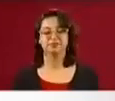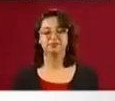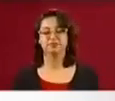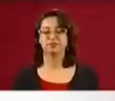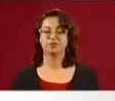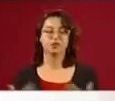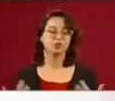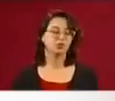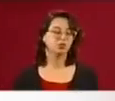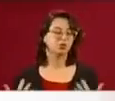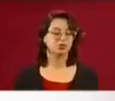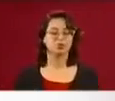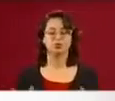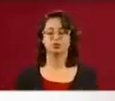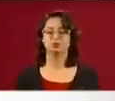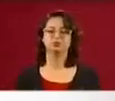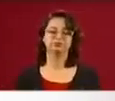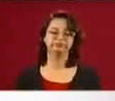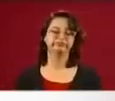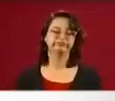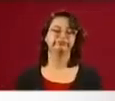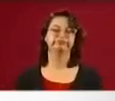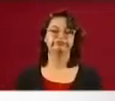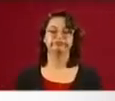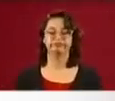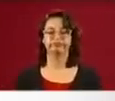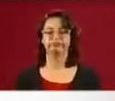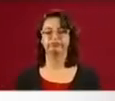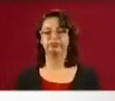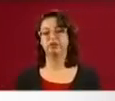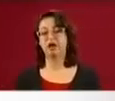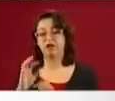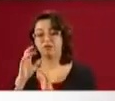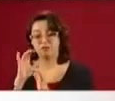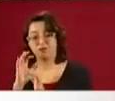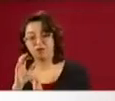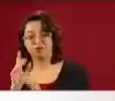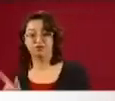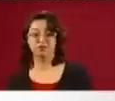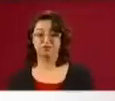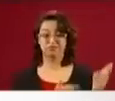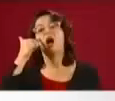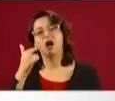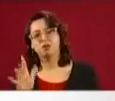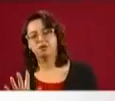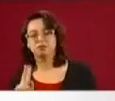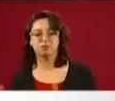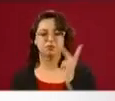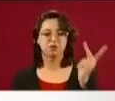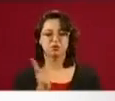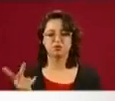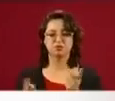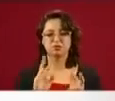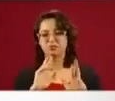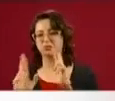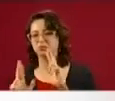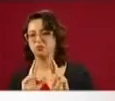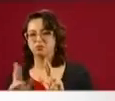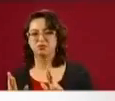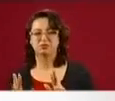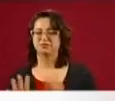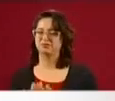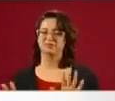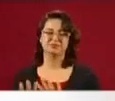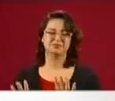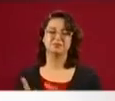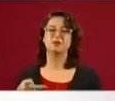1000 veces, 1 millón de veces mejor una flauta que un fusil. Pero no puede haber nada más